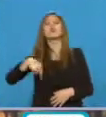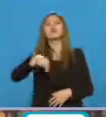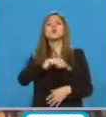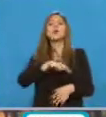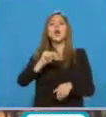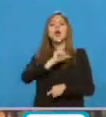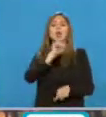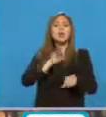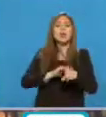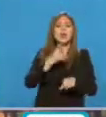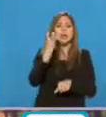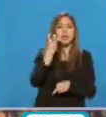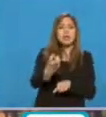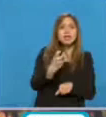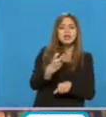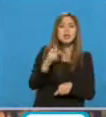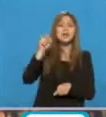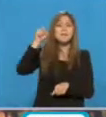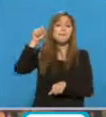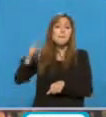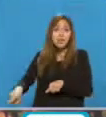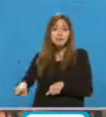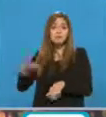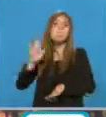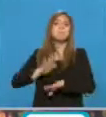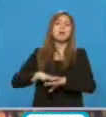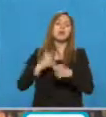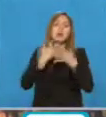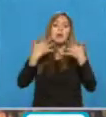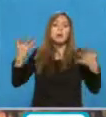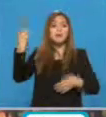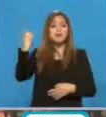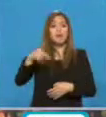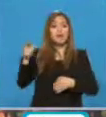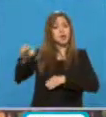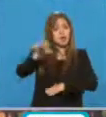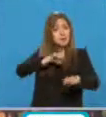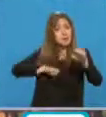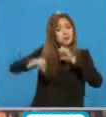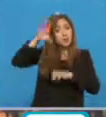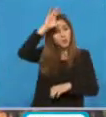administrando desde ahí. En la economía creativa es más amplia, pero las empresas culturales es el